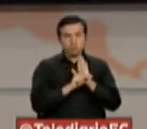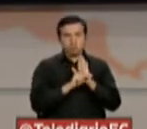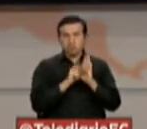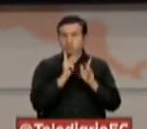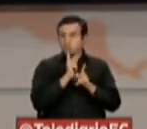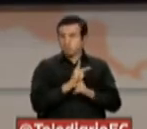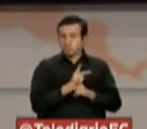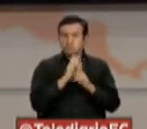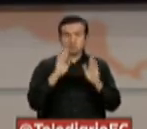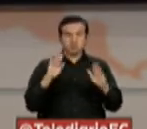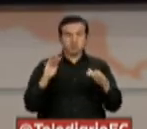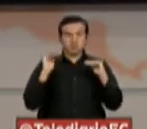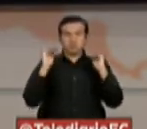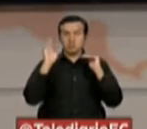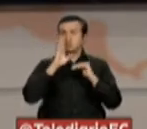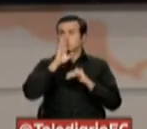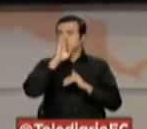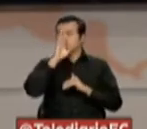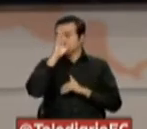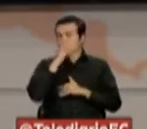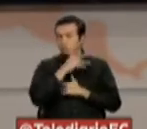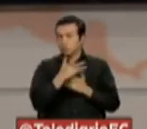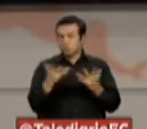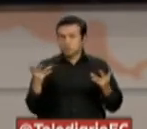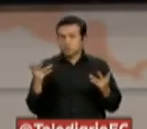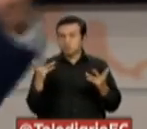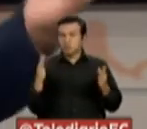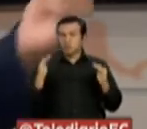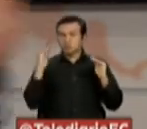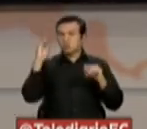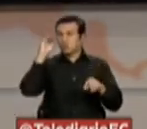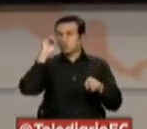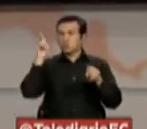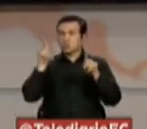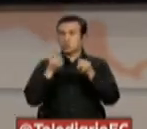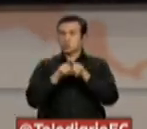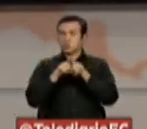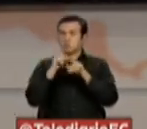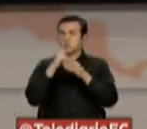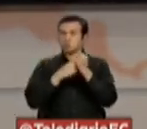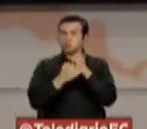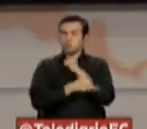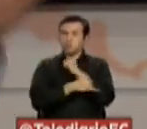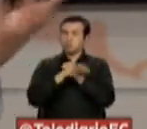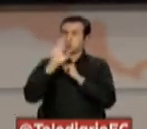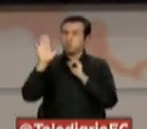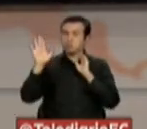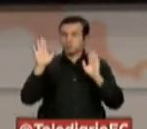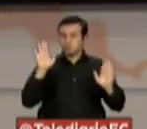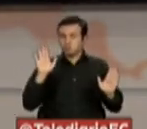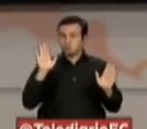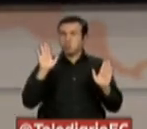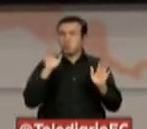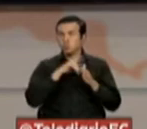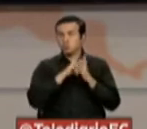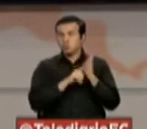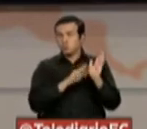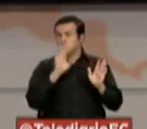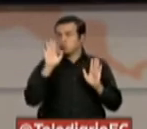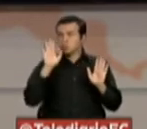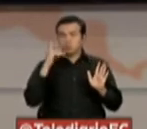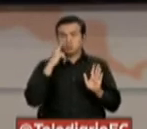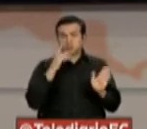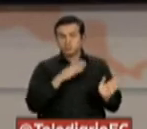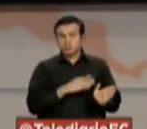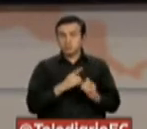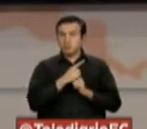es elevado cada vez que se llega a un acuerdo bilateral o multipartes,